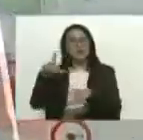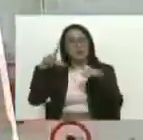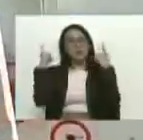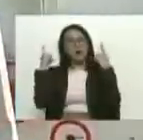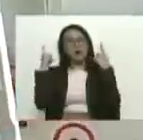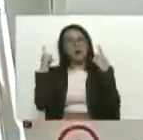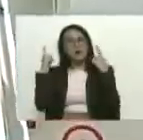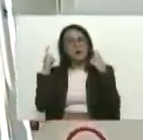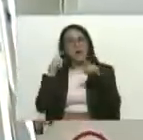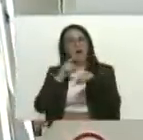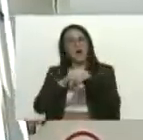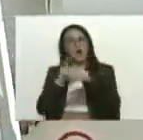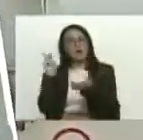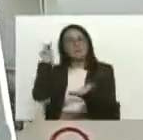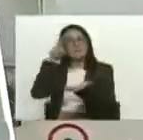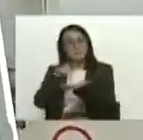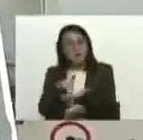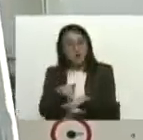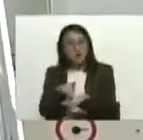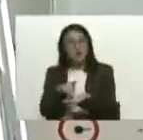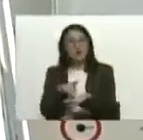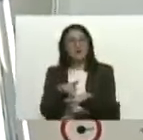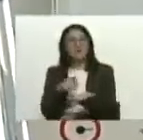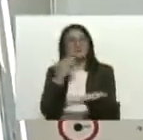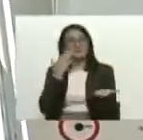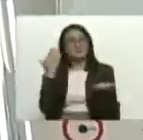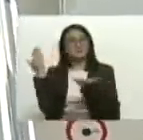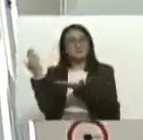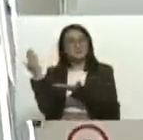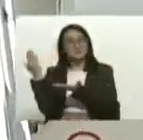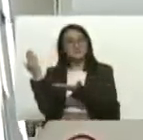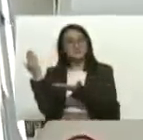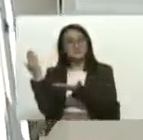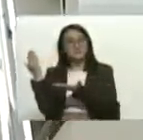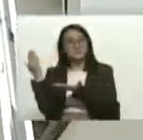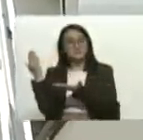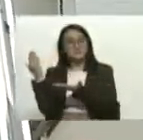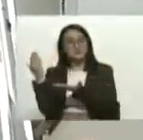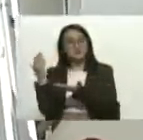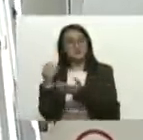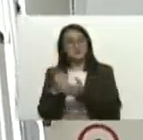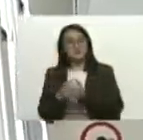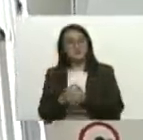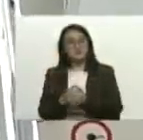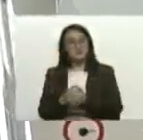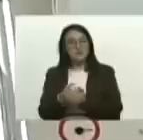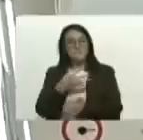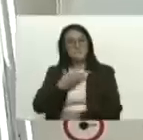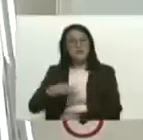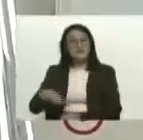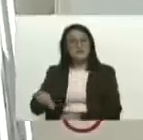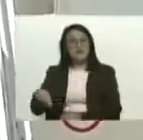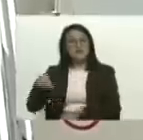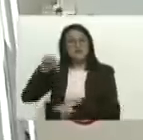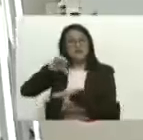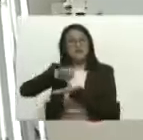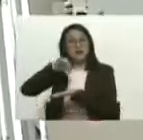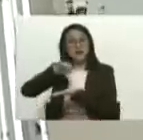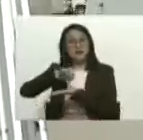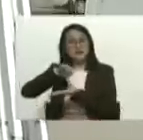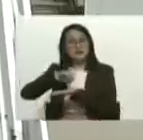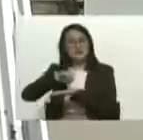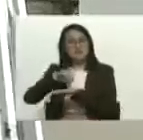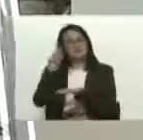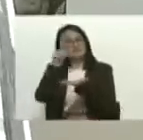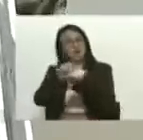donde a esta hora arriba el excelentísimo señor Seyed Ebrahim Raisi, presidente de la República Islámica